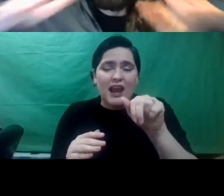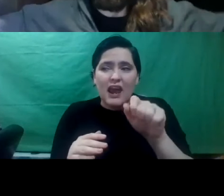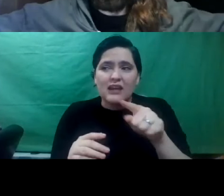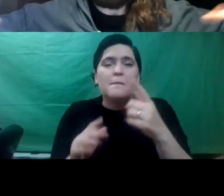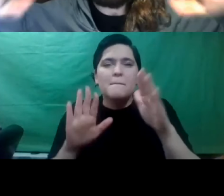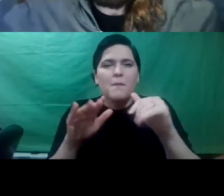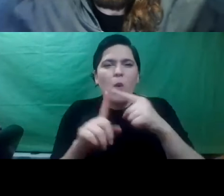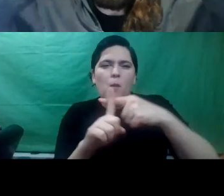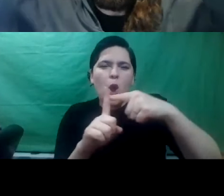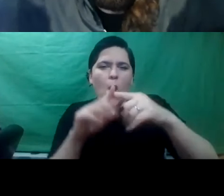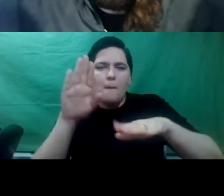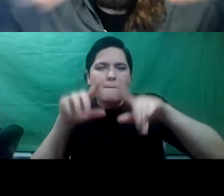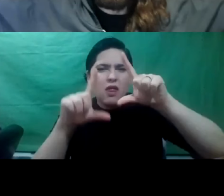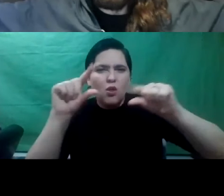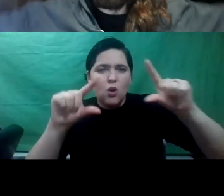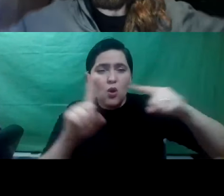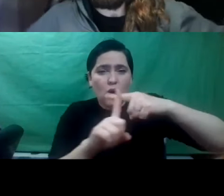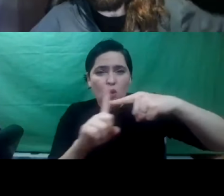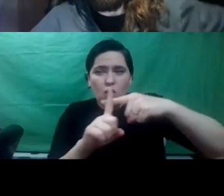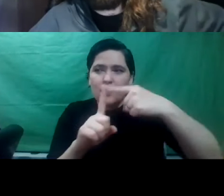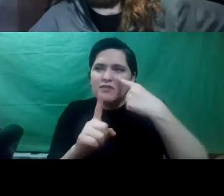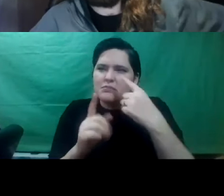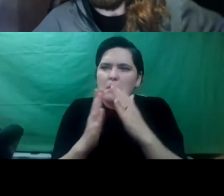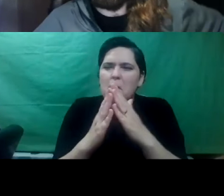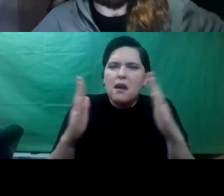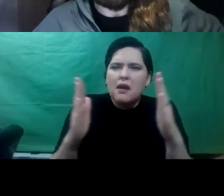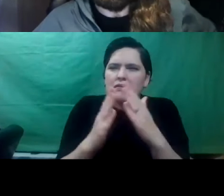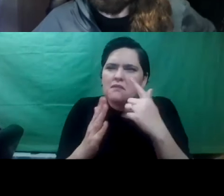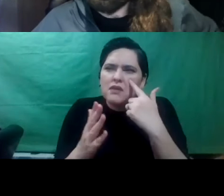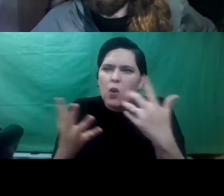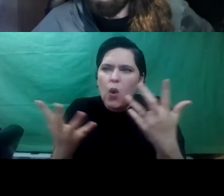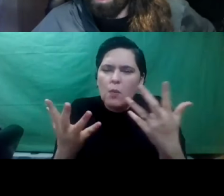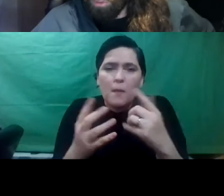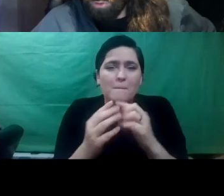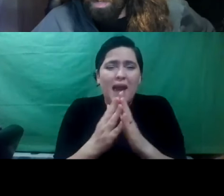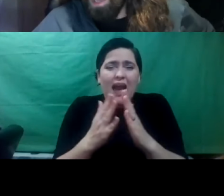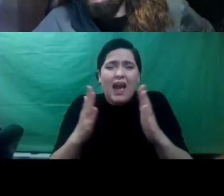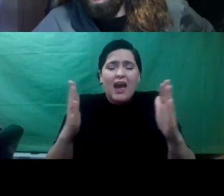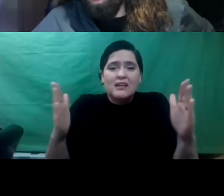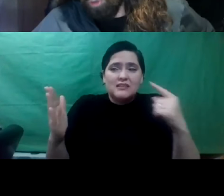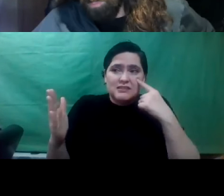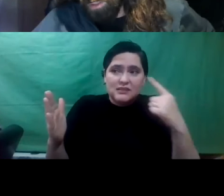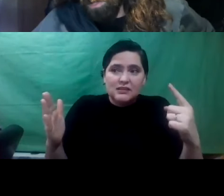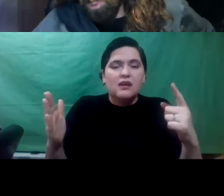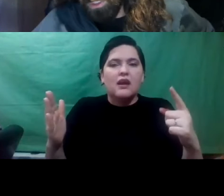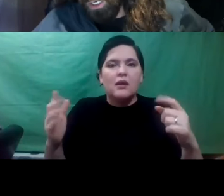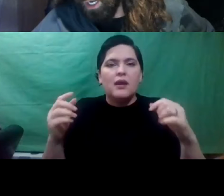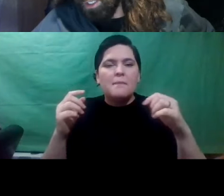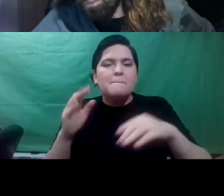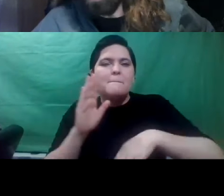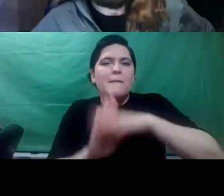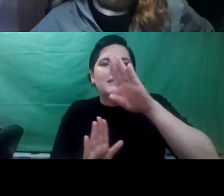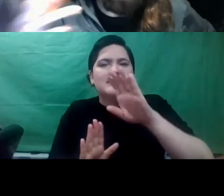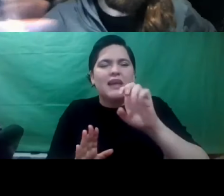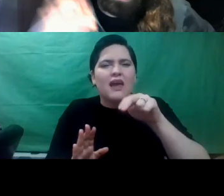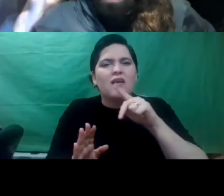es la dispersión, la desviación estándar. ¿Qué tan anchas son estas distribuciones? Entonces, mientras más ancha la distribución, mayor entropía, como se muestra acá en la